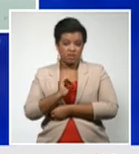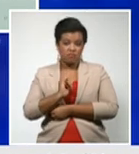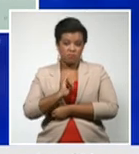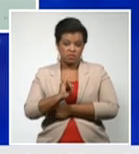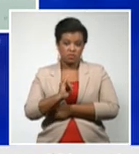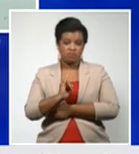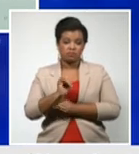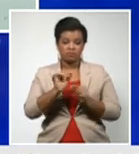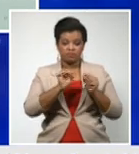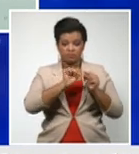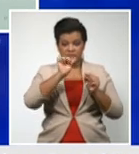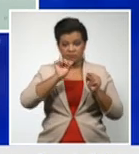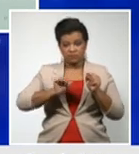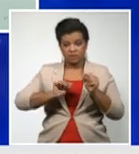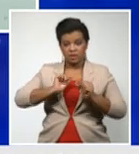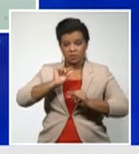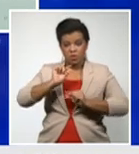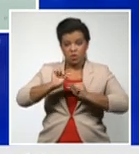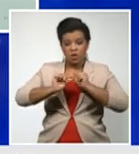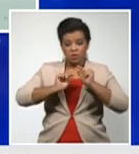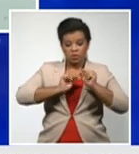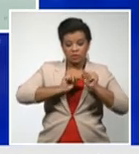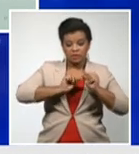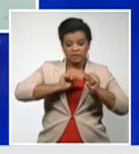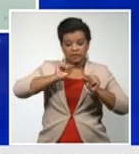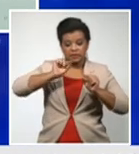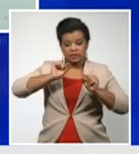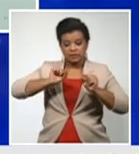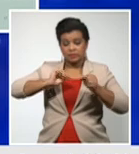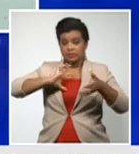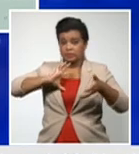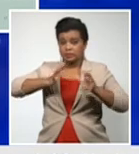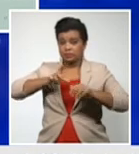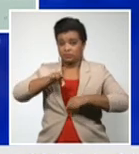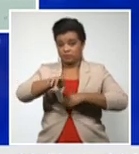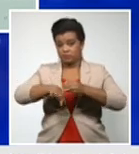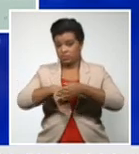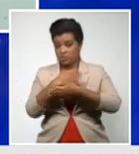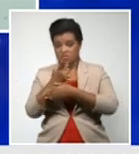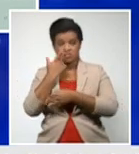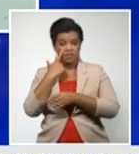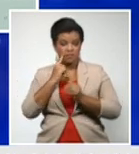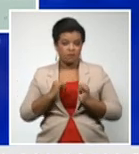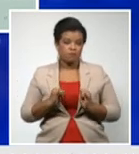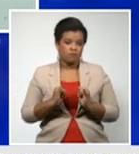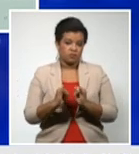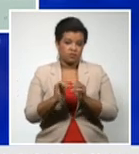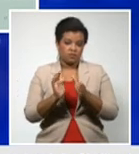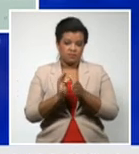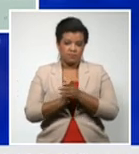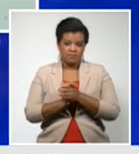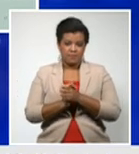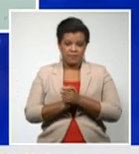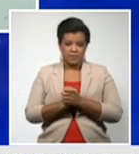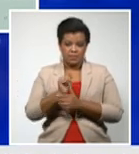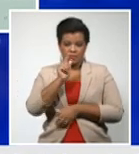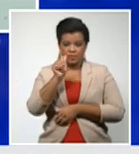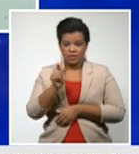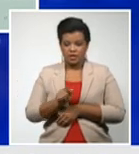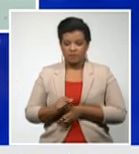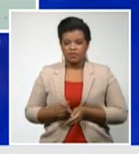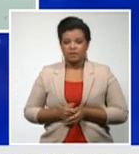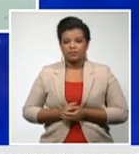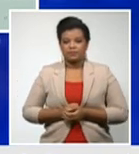ido complejizando en los últimos días. Ahí tienen ustedes el comportamiento de casos en los últimos 15